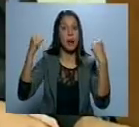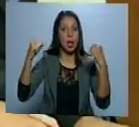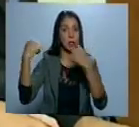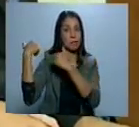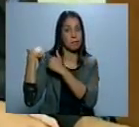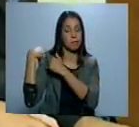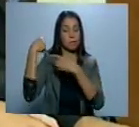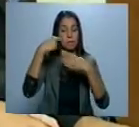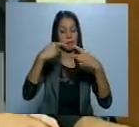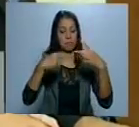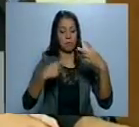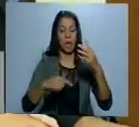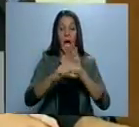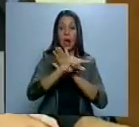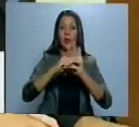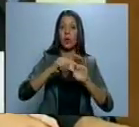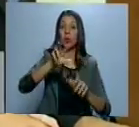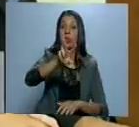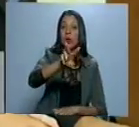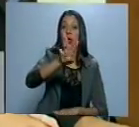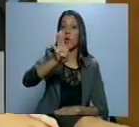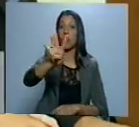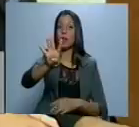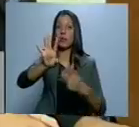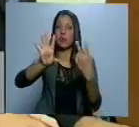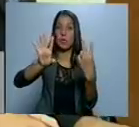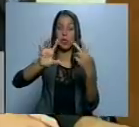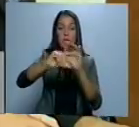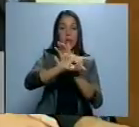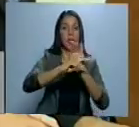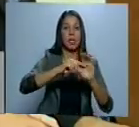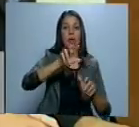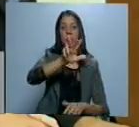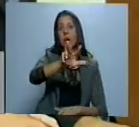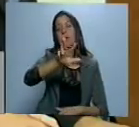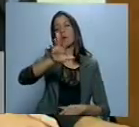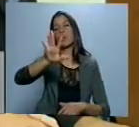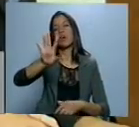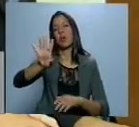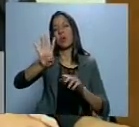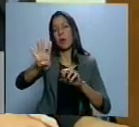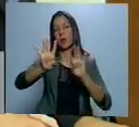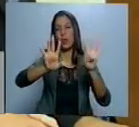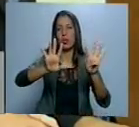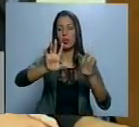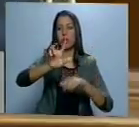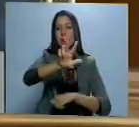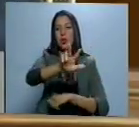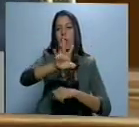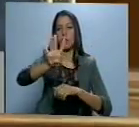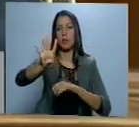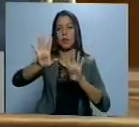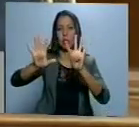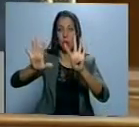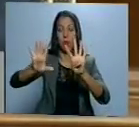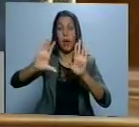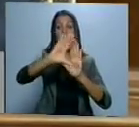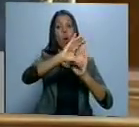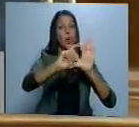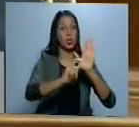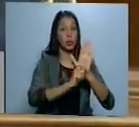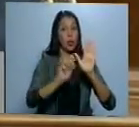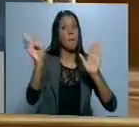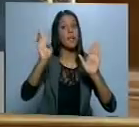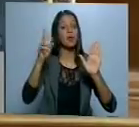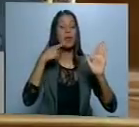facultades previstas en los artículos 347, 348 y 349 de la Constitución de la República Bolivariana de